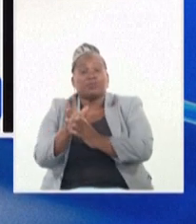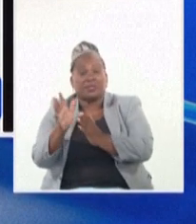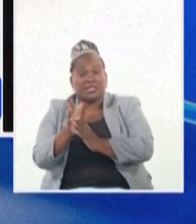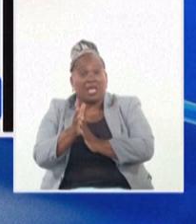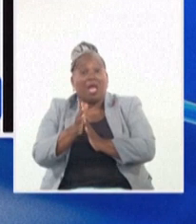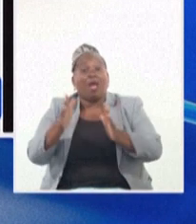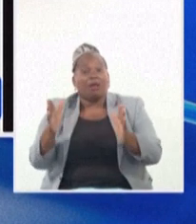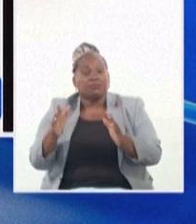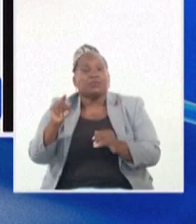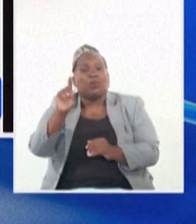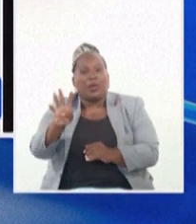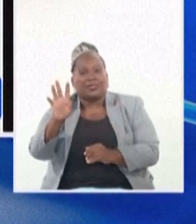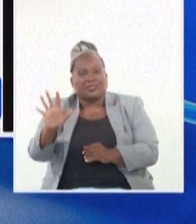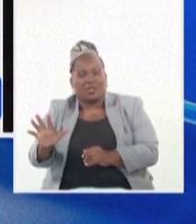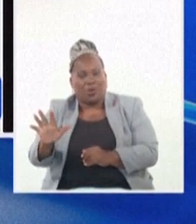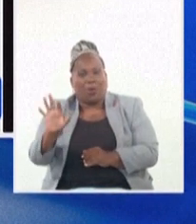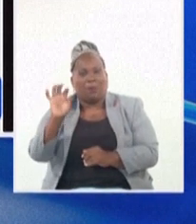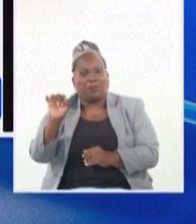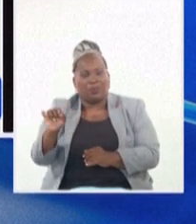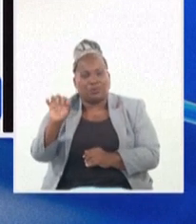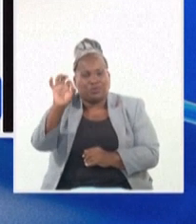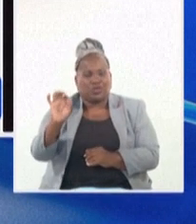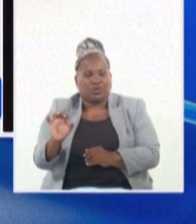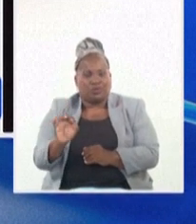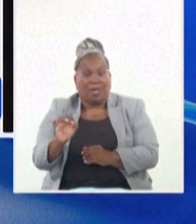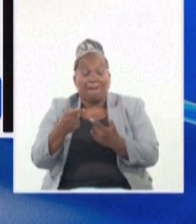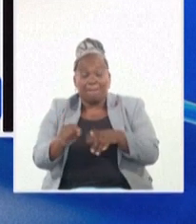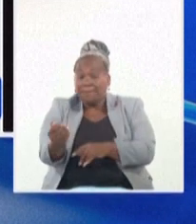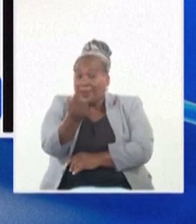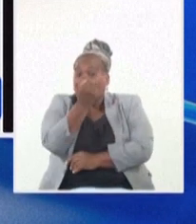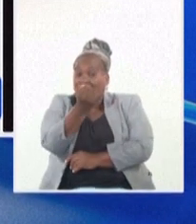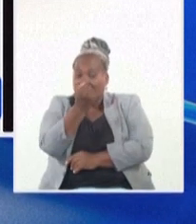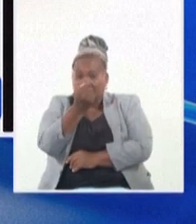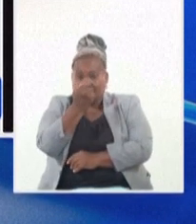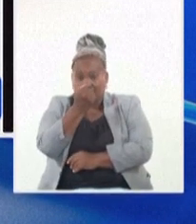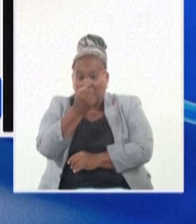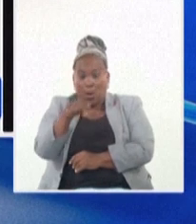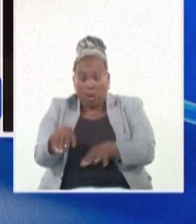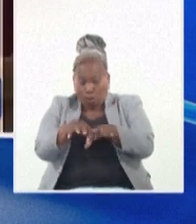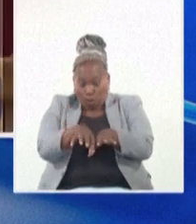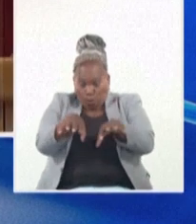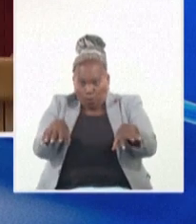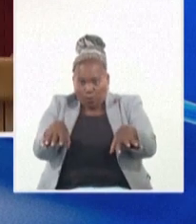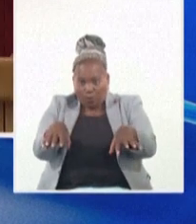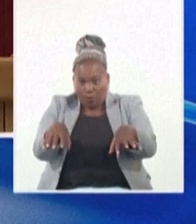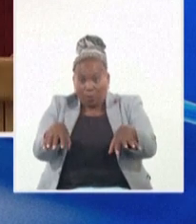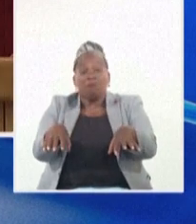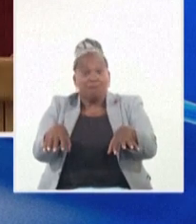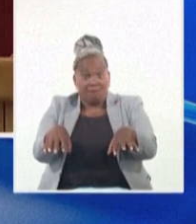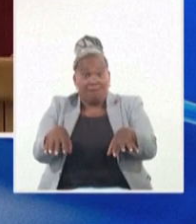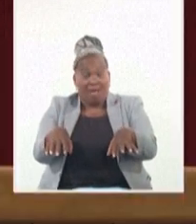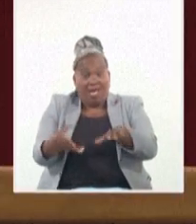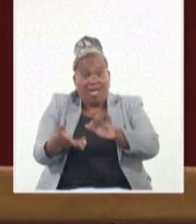45%. Pero los alimentos, cuando usted los separa, tienen un crecimiento de